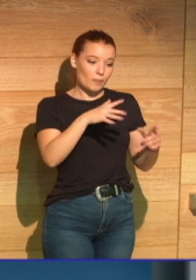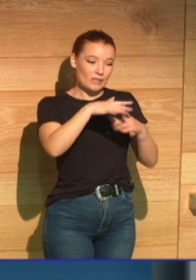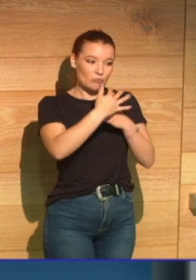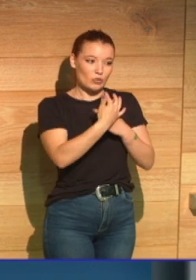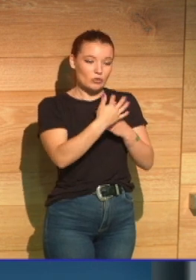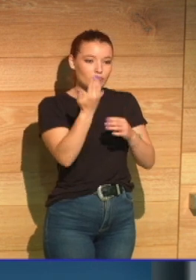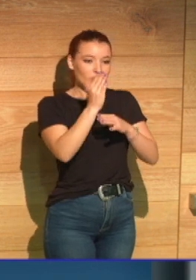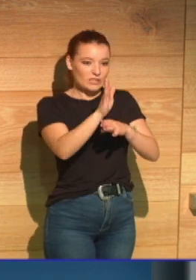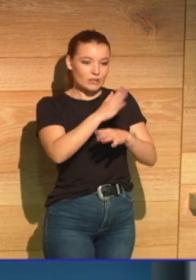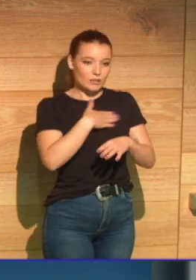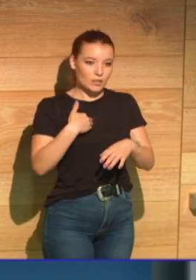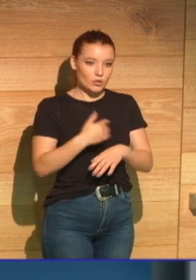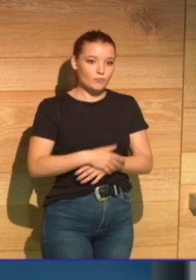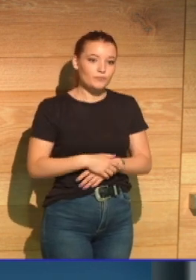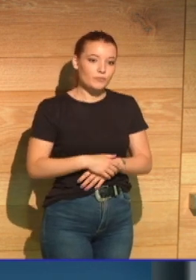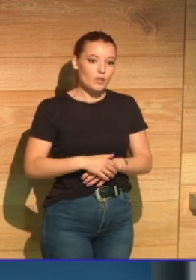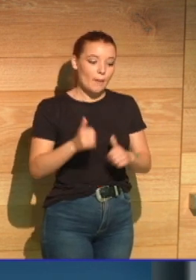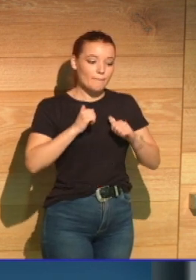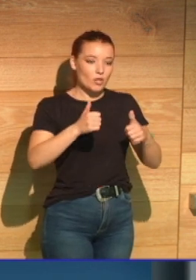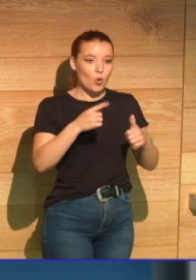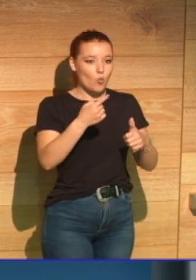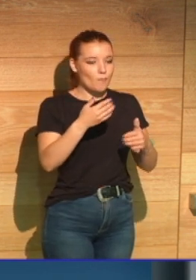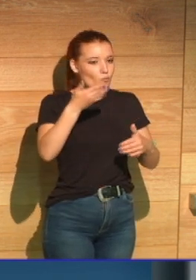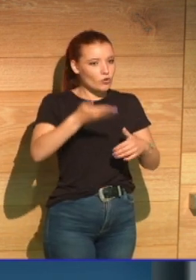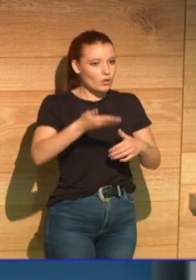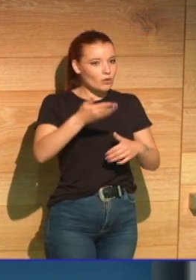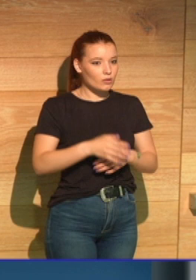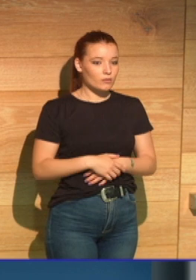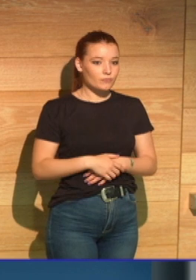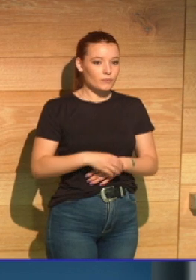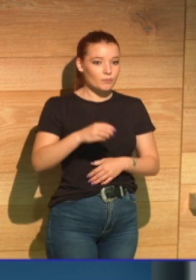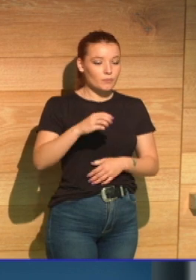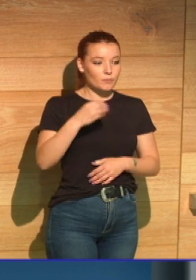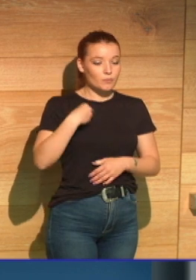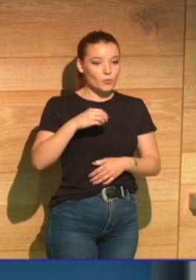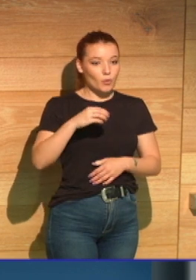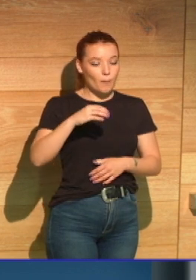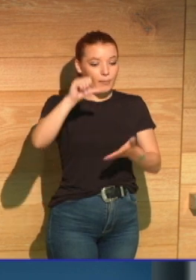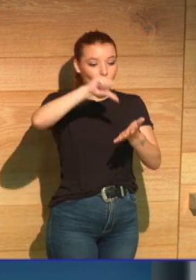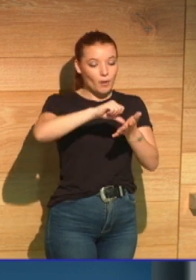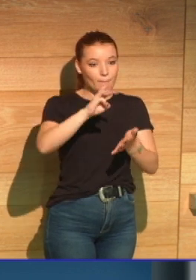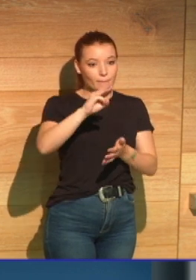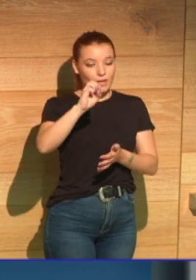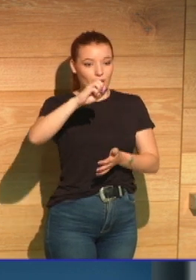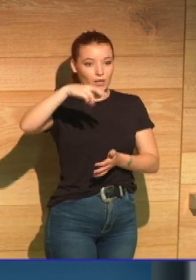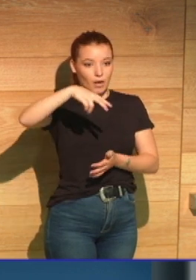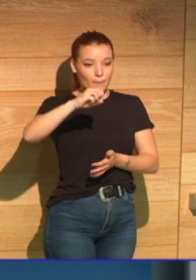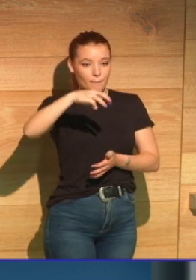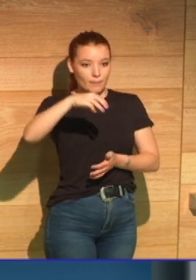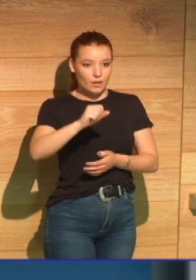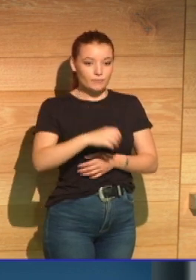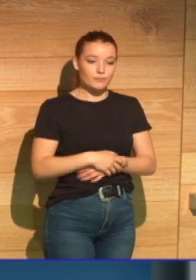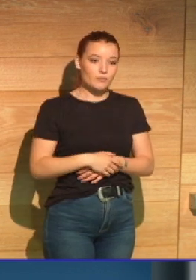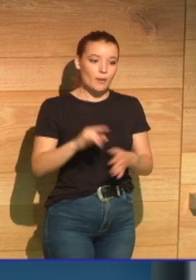más interesantes. Y empiezo por uno que es muy potente en la ciudad de Panamá, celebrando los 500 años de la ciudad. Desarrolló un